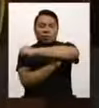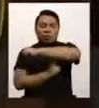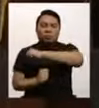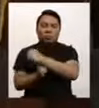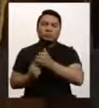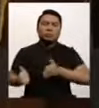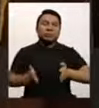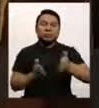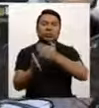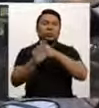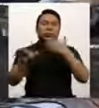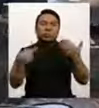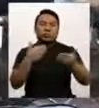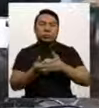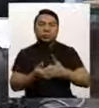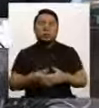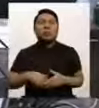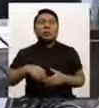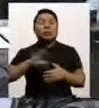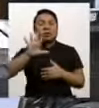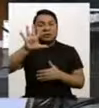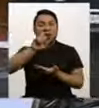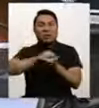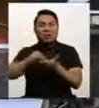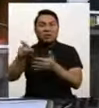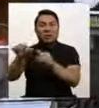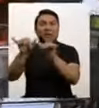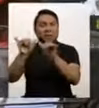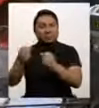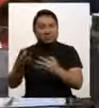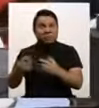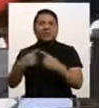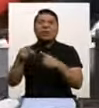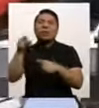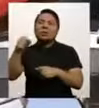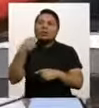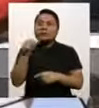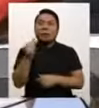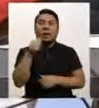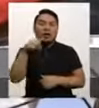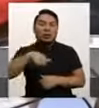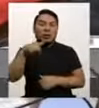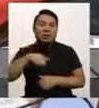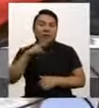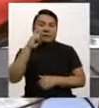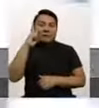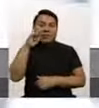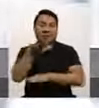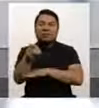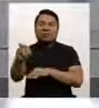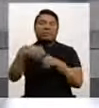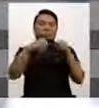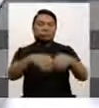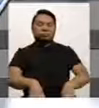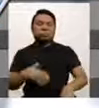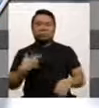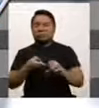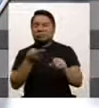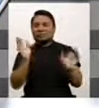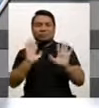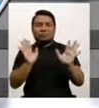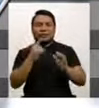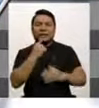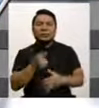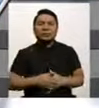y caminos. 5 meses estuvo en el cargo. Renunció la tarde de este viernes. Bueno, en verdad ha sido